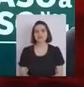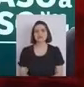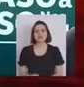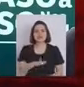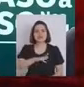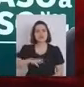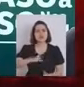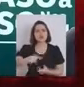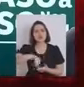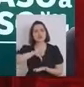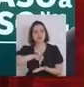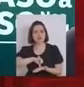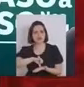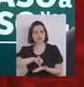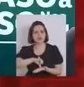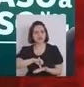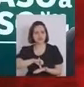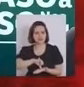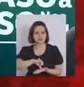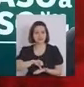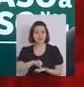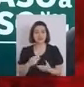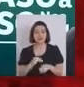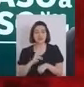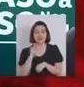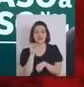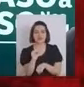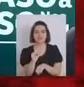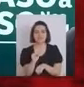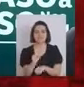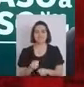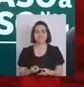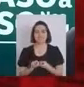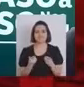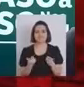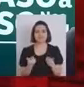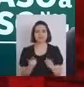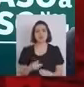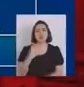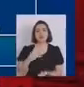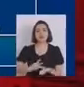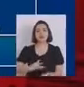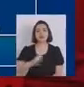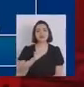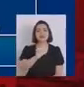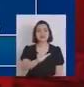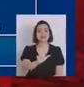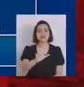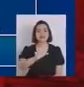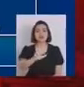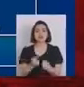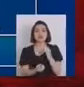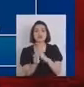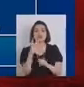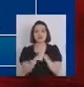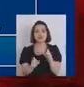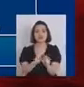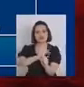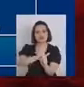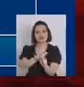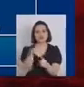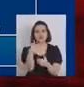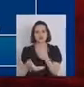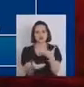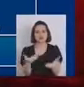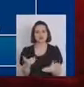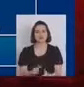región. Pero, por ejemplo, están acá, ha tomado mucha relevancia el Colegio Médico de Chile, que es una organización que agrupa,